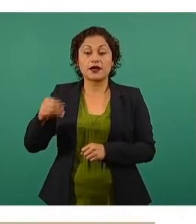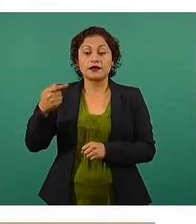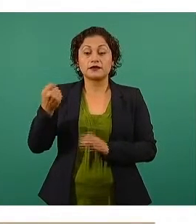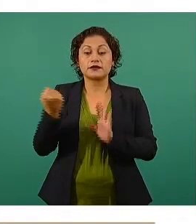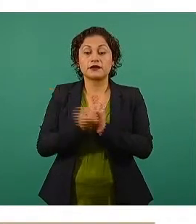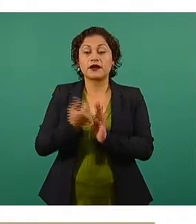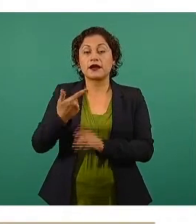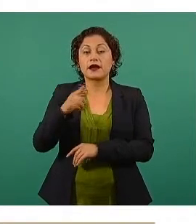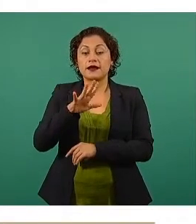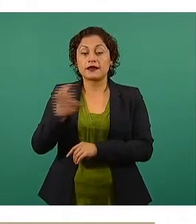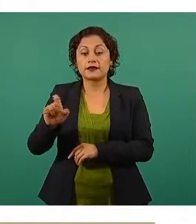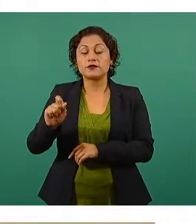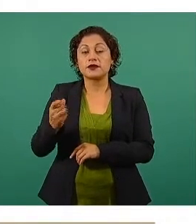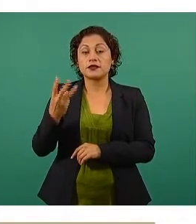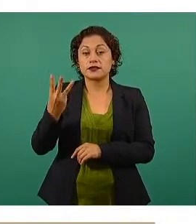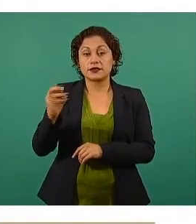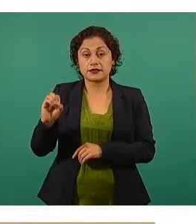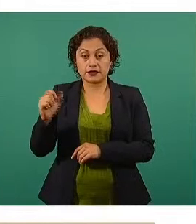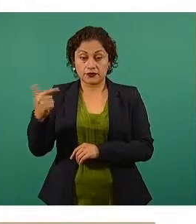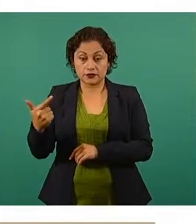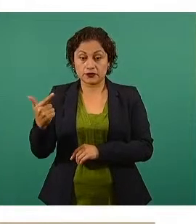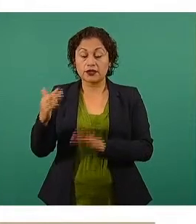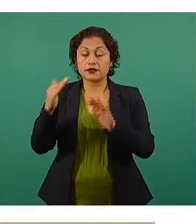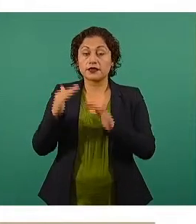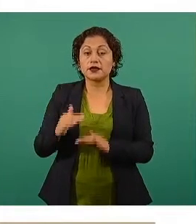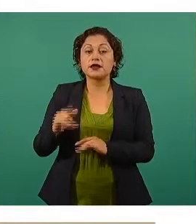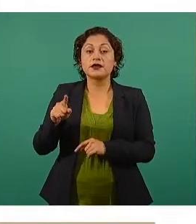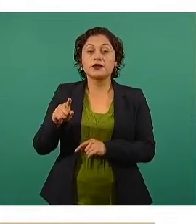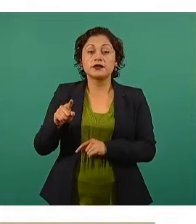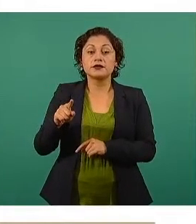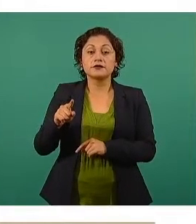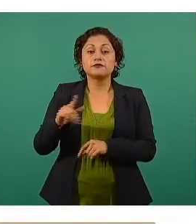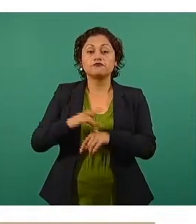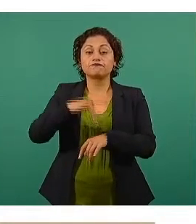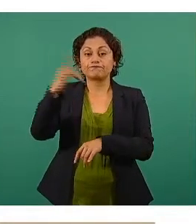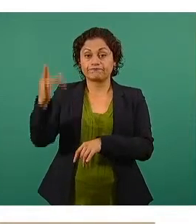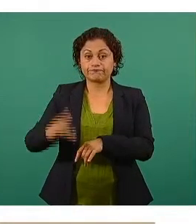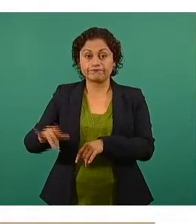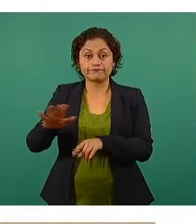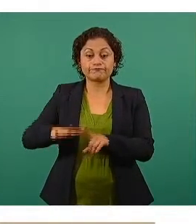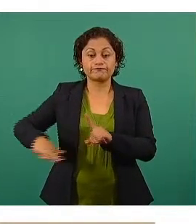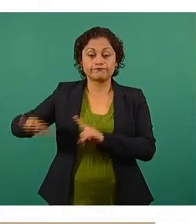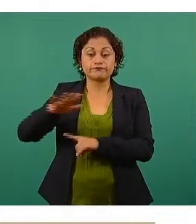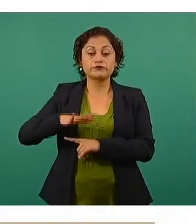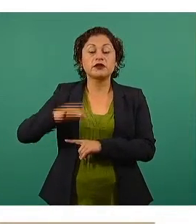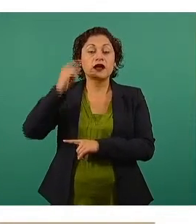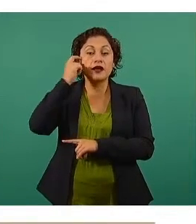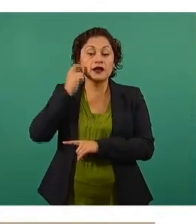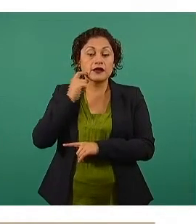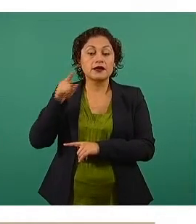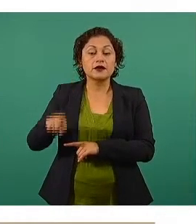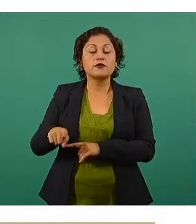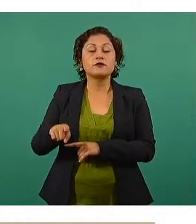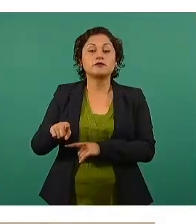en 23 pesos con 7 centavos y en Chilpancingo